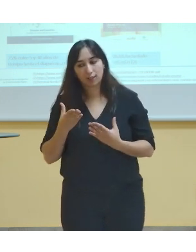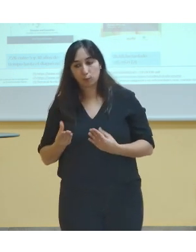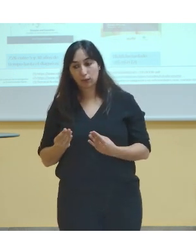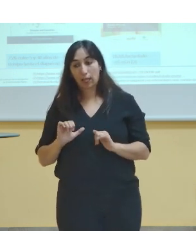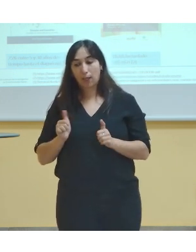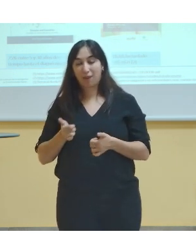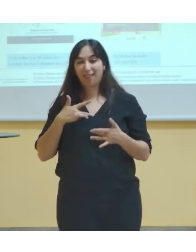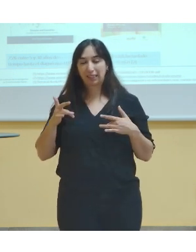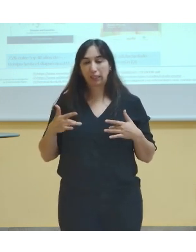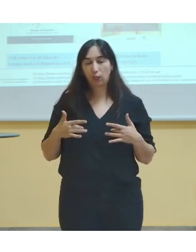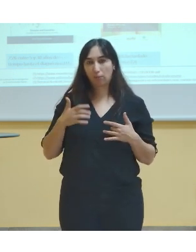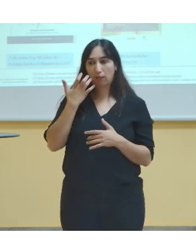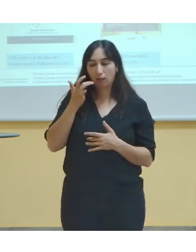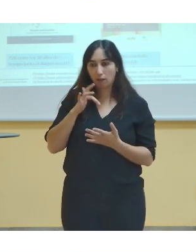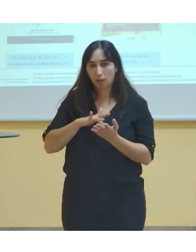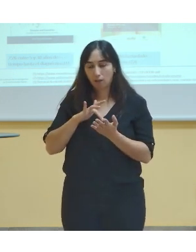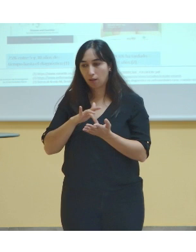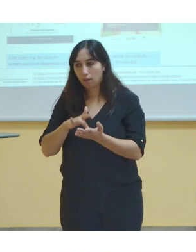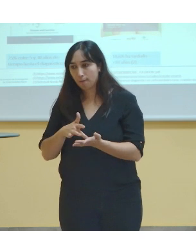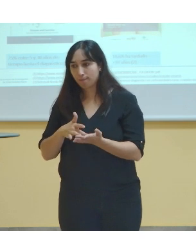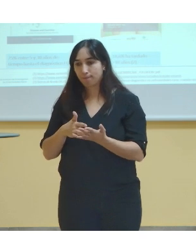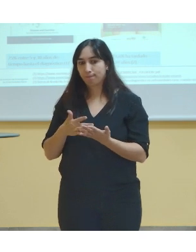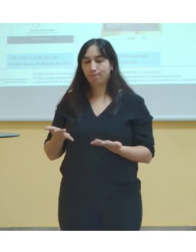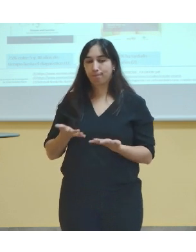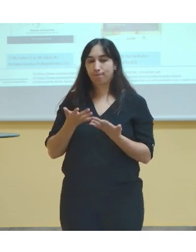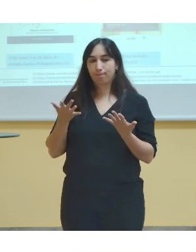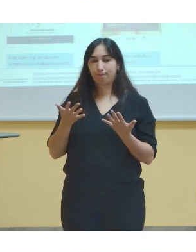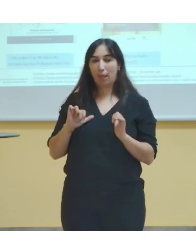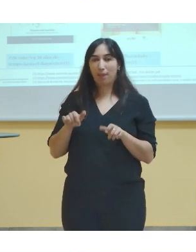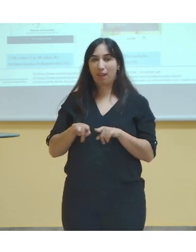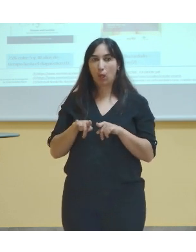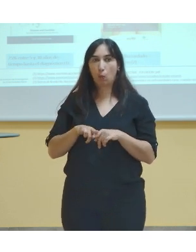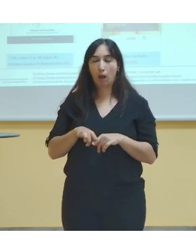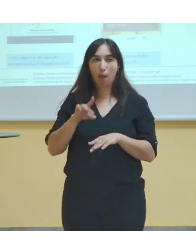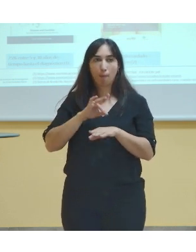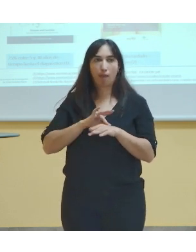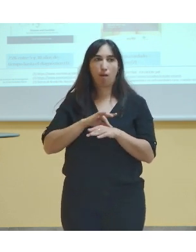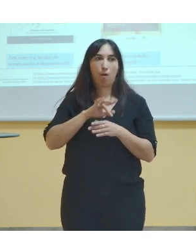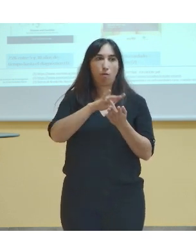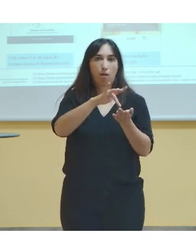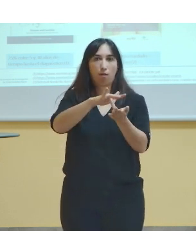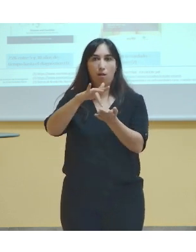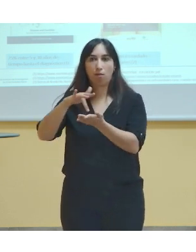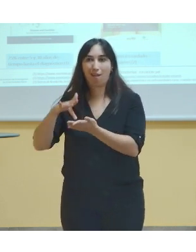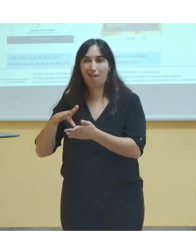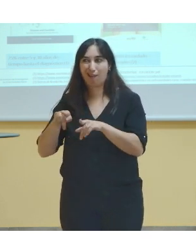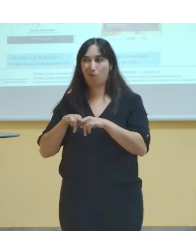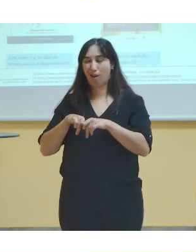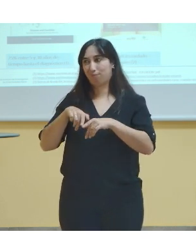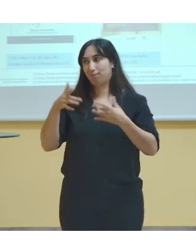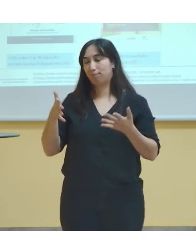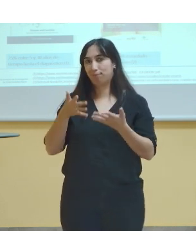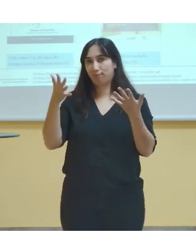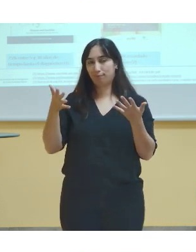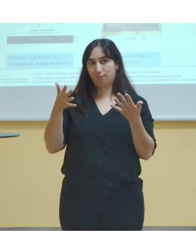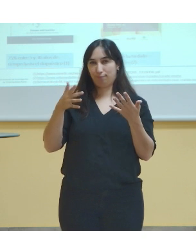a debutar con síntomas inespecíficos que inician un peregrinaje por médicos, una odisea diagnóstica que